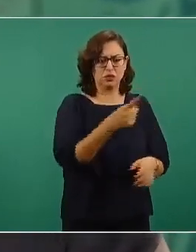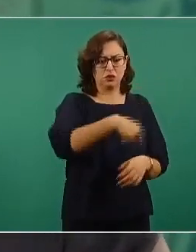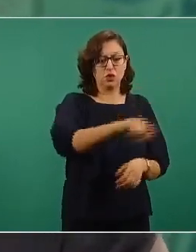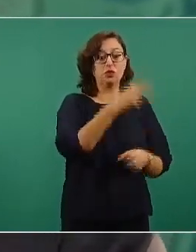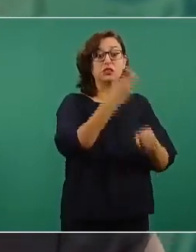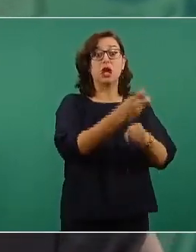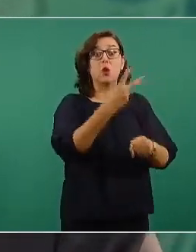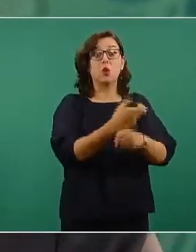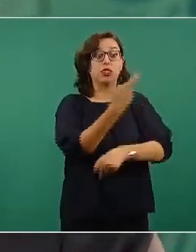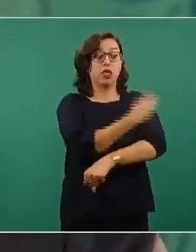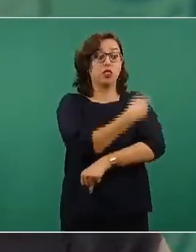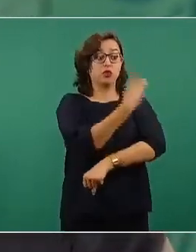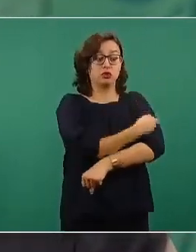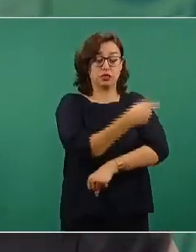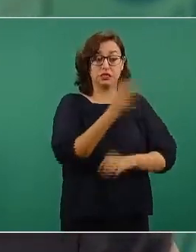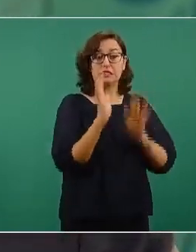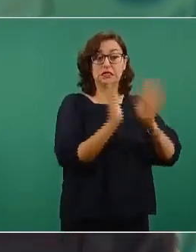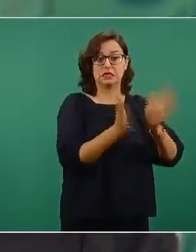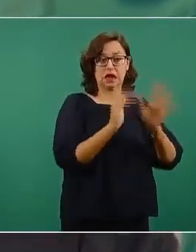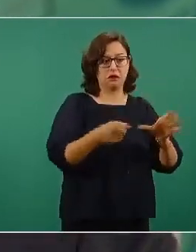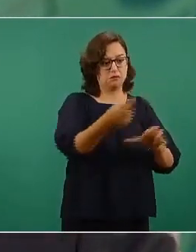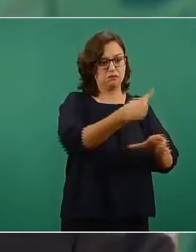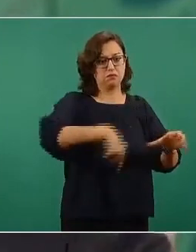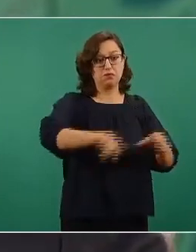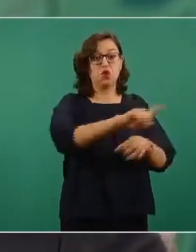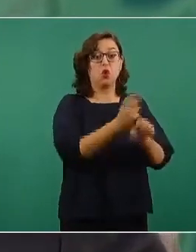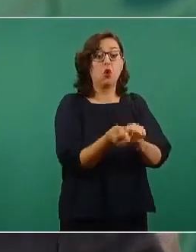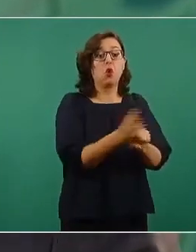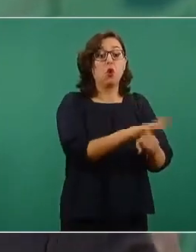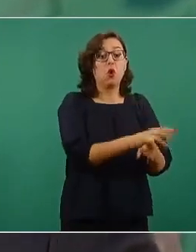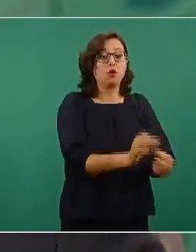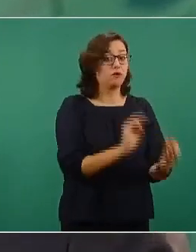dosis a todos. Lo segundo